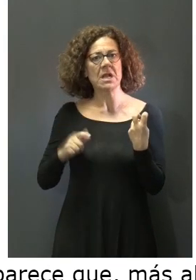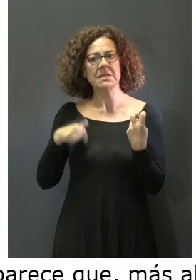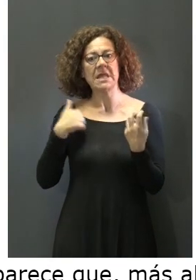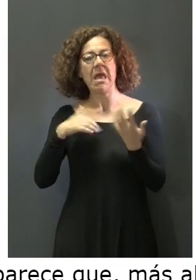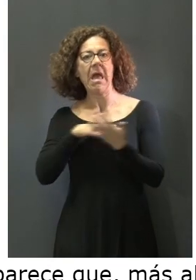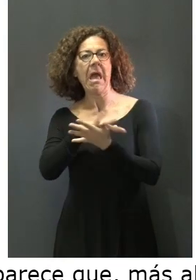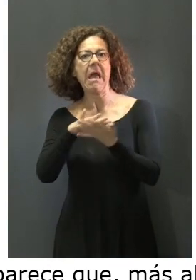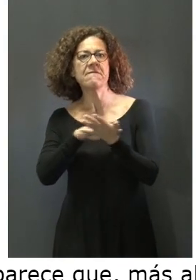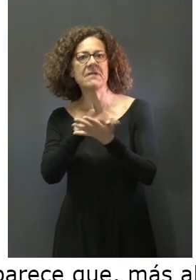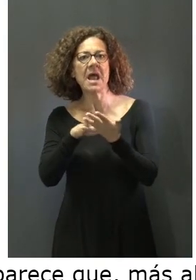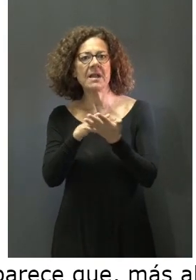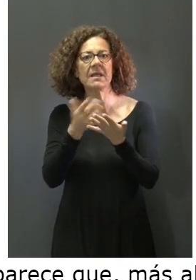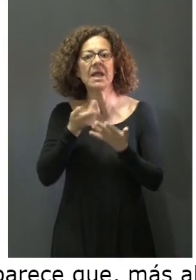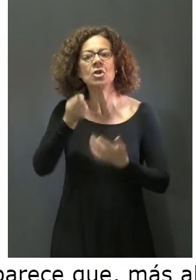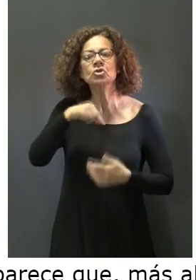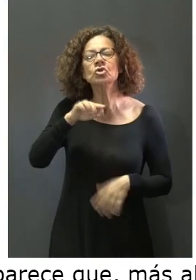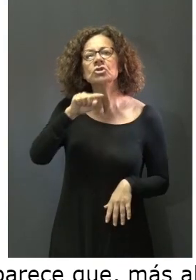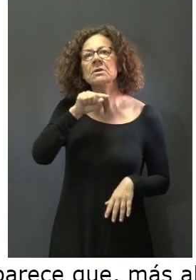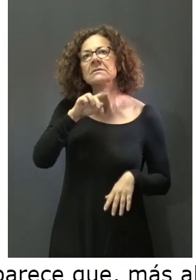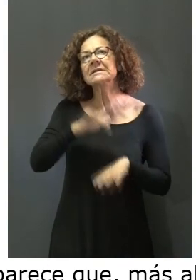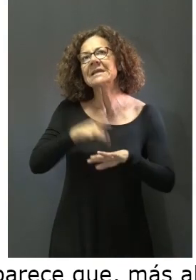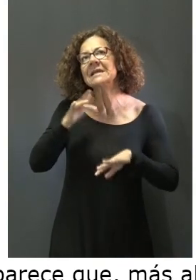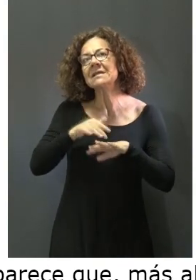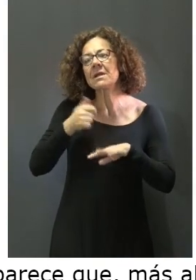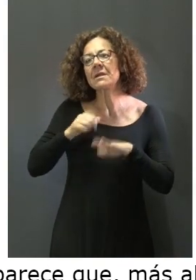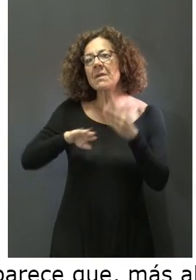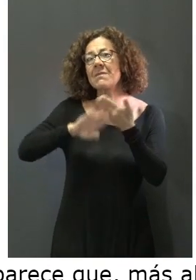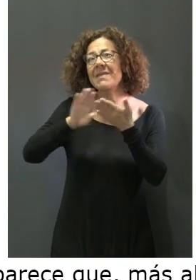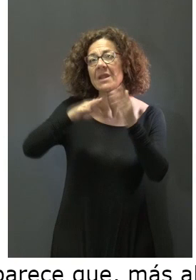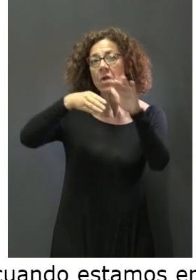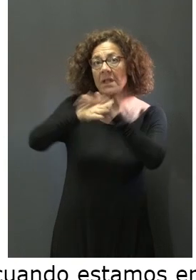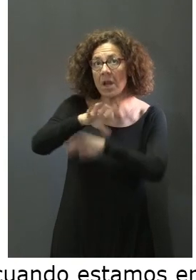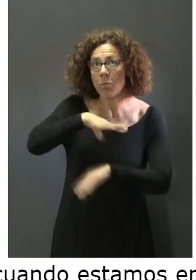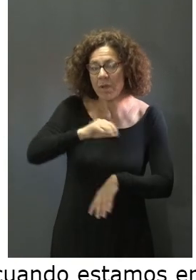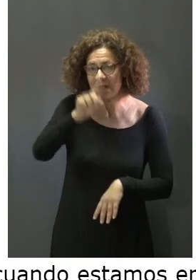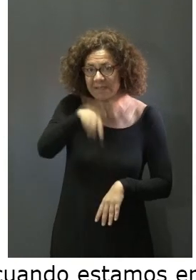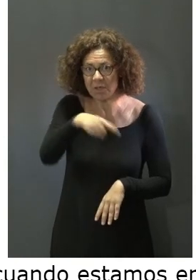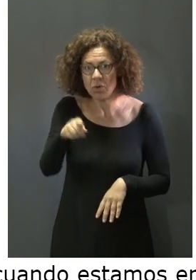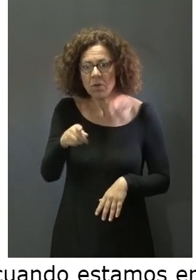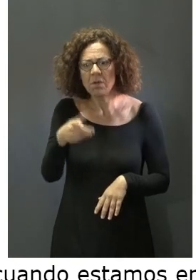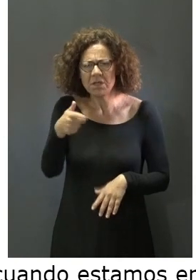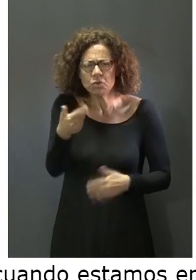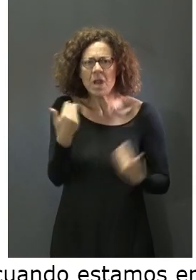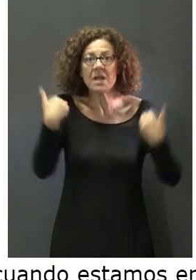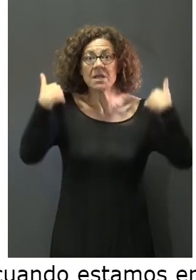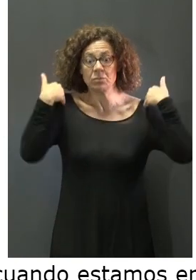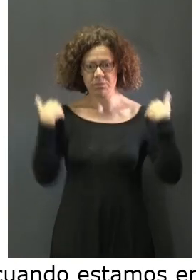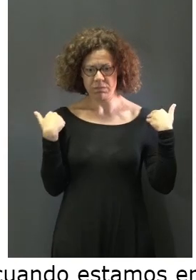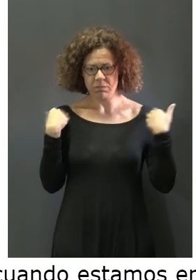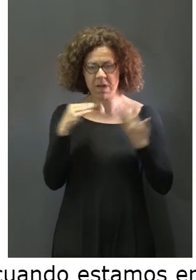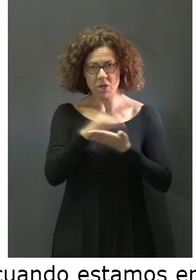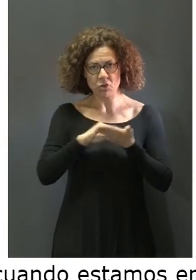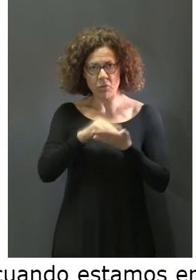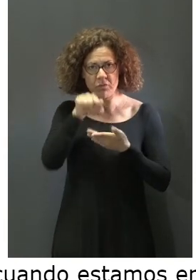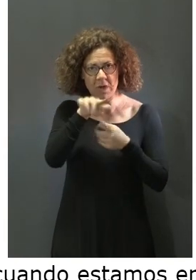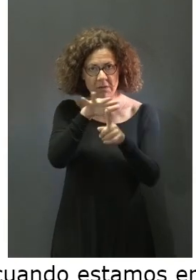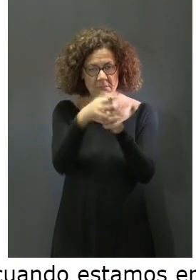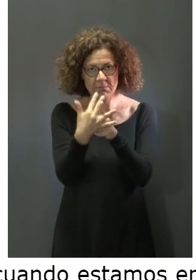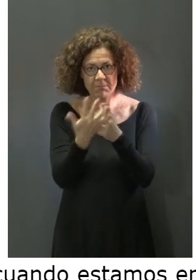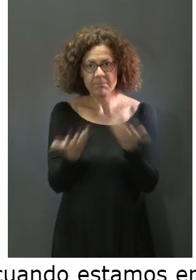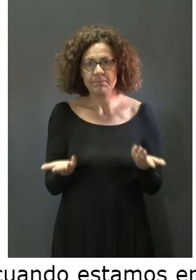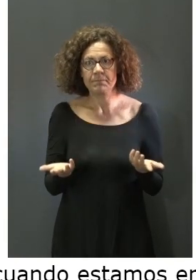hablar de que somos sensibles a que mi vecino pueda entrar o no entrar, ¿no? Hay una responsabilidad sobre resolver esas situaciones, ¿no?